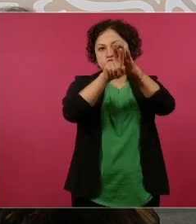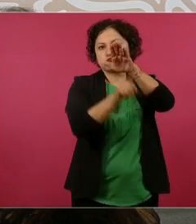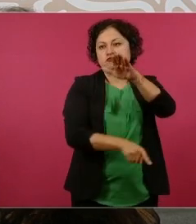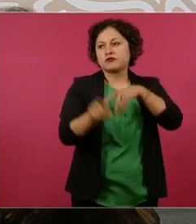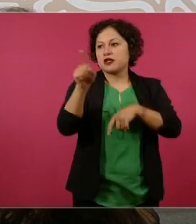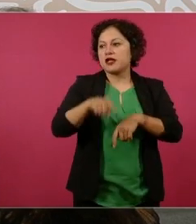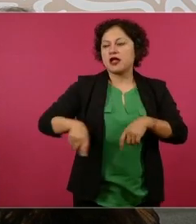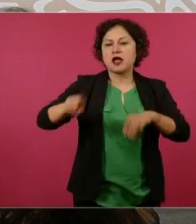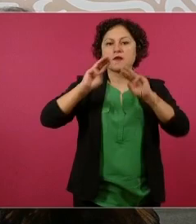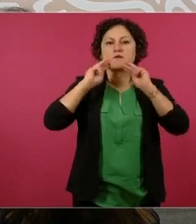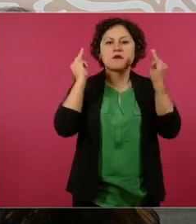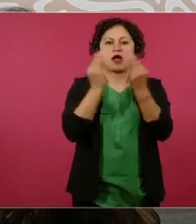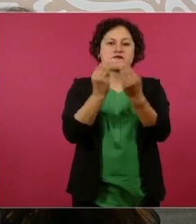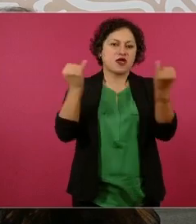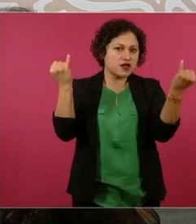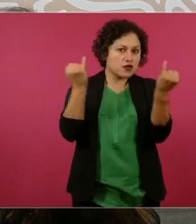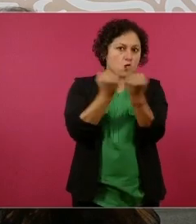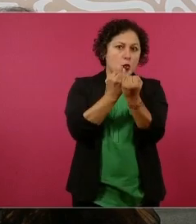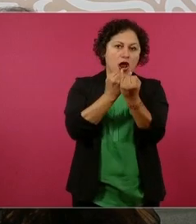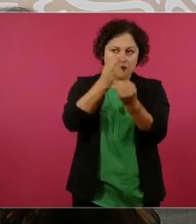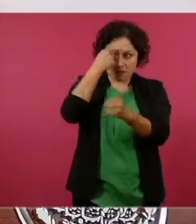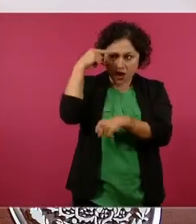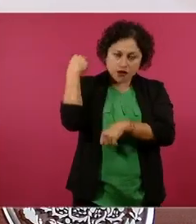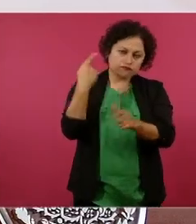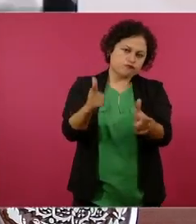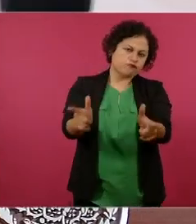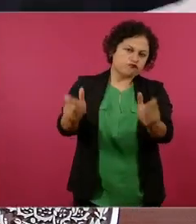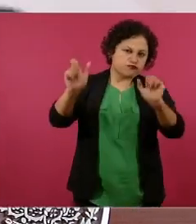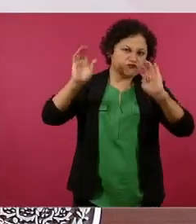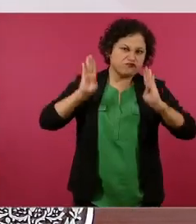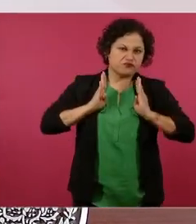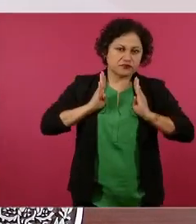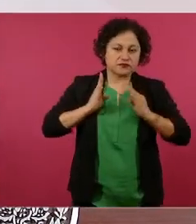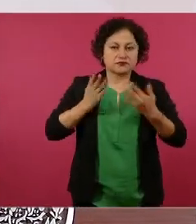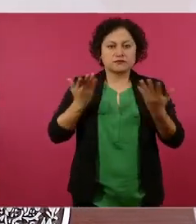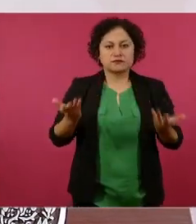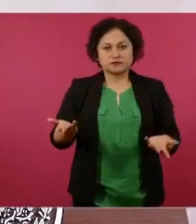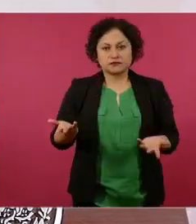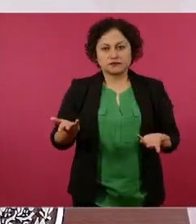que no les va a temblar la mano para